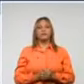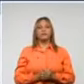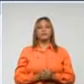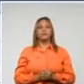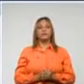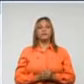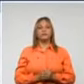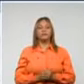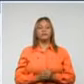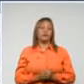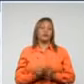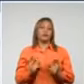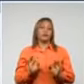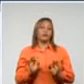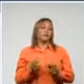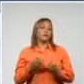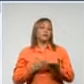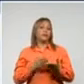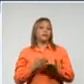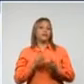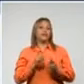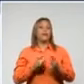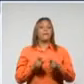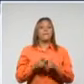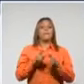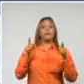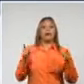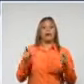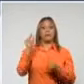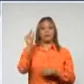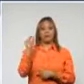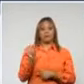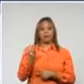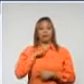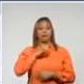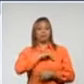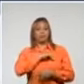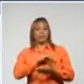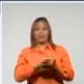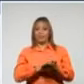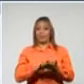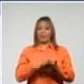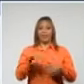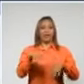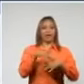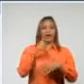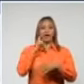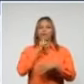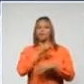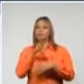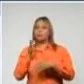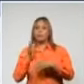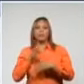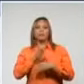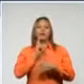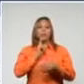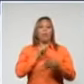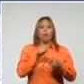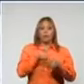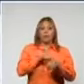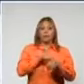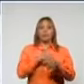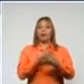indiscutiblemente mientras mayor sea el número de personas asintomáticas que usted encuentra en el momento del